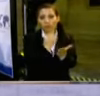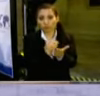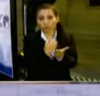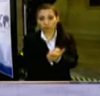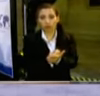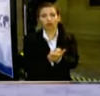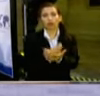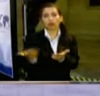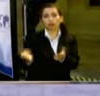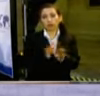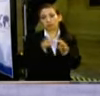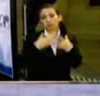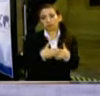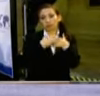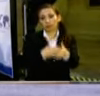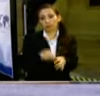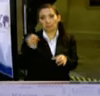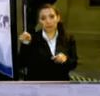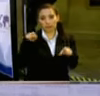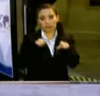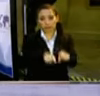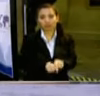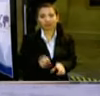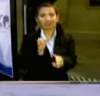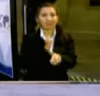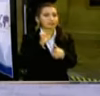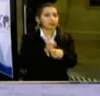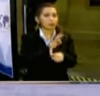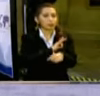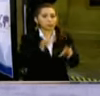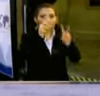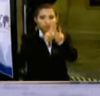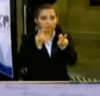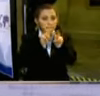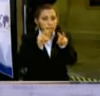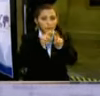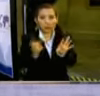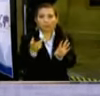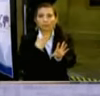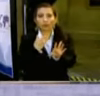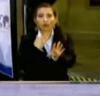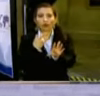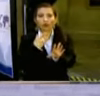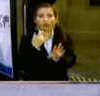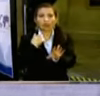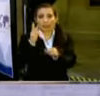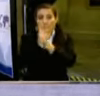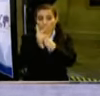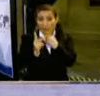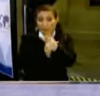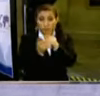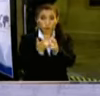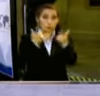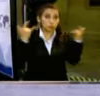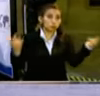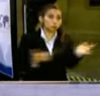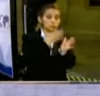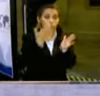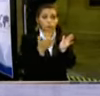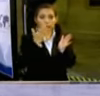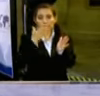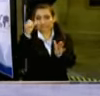económicos o empresariales en la misma. Entonces podemos analizar la política de nuestro país históricamente a